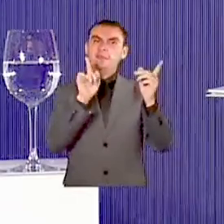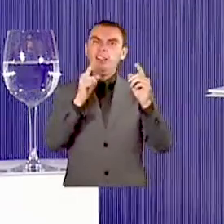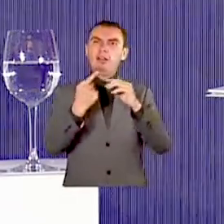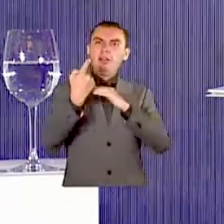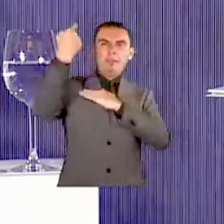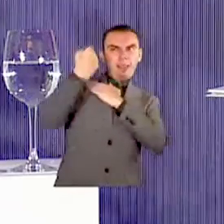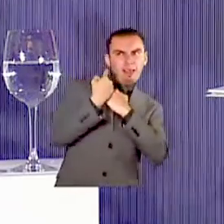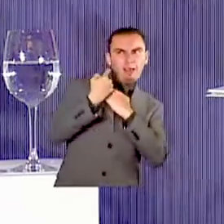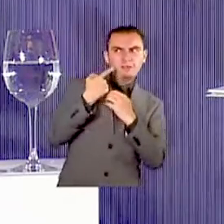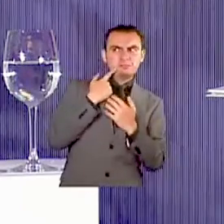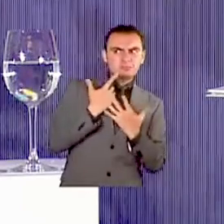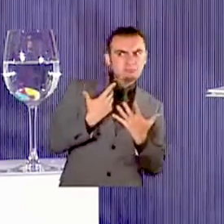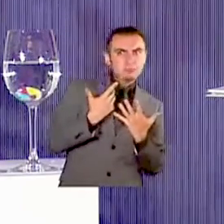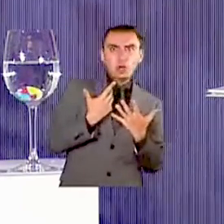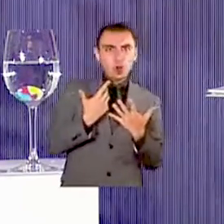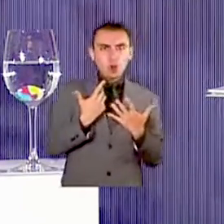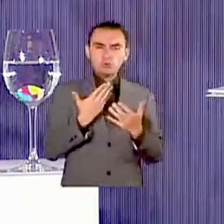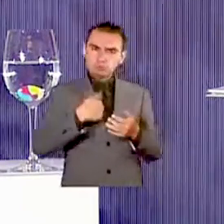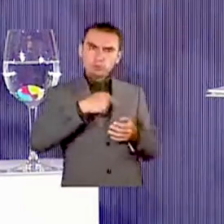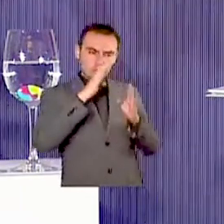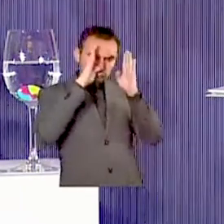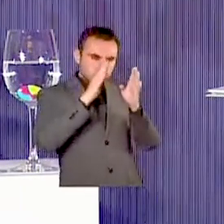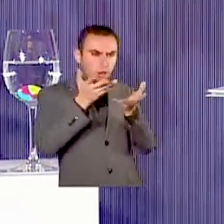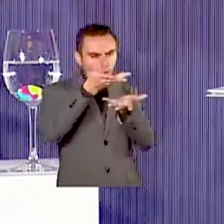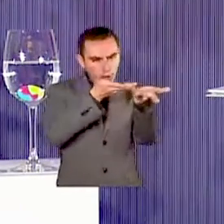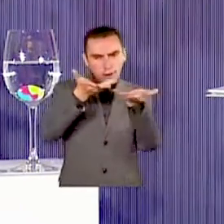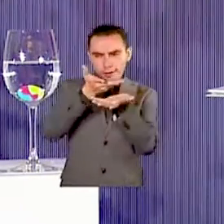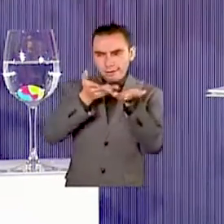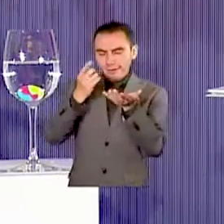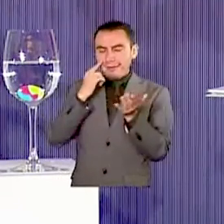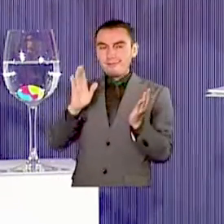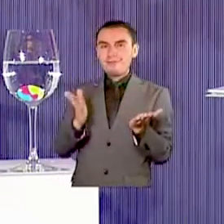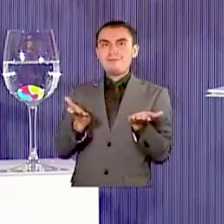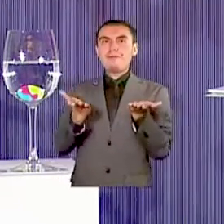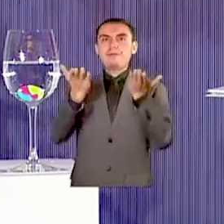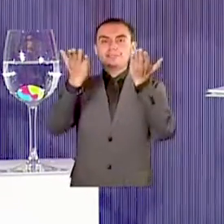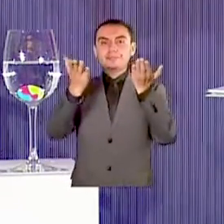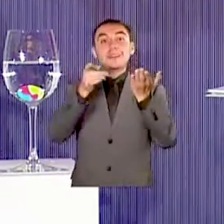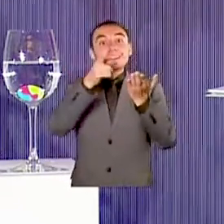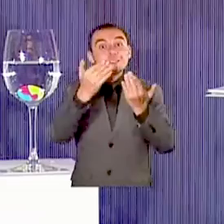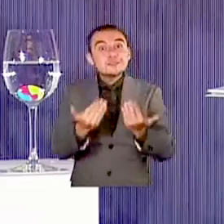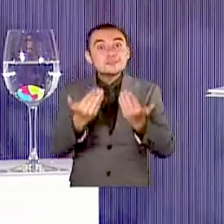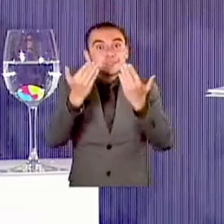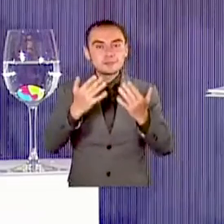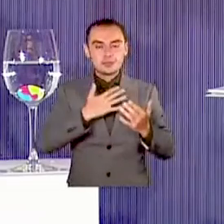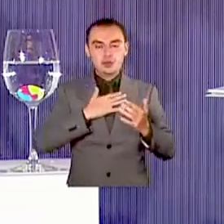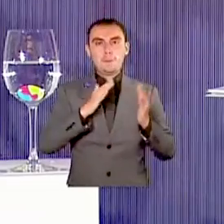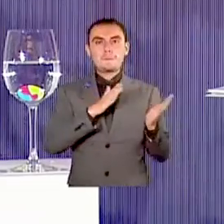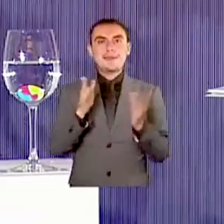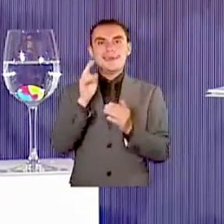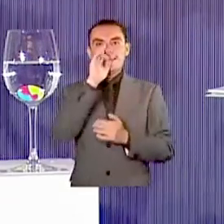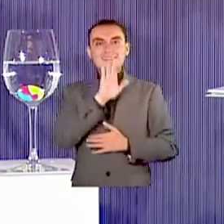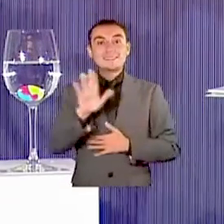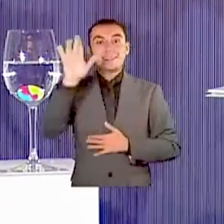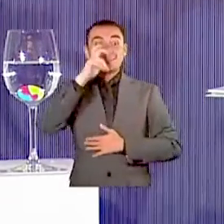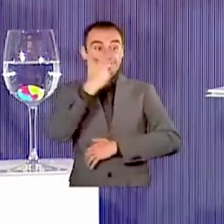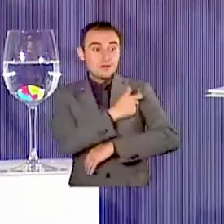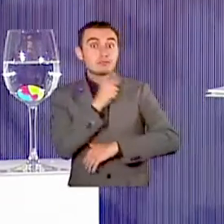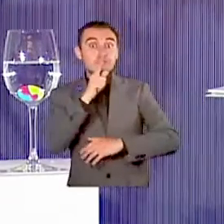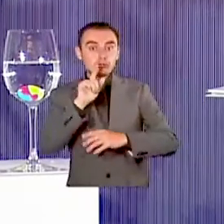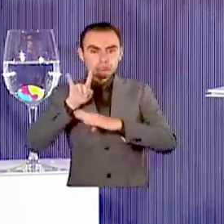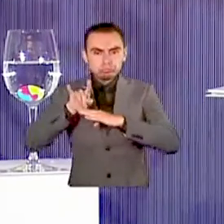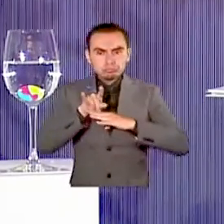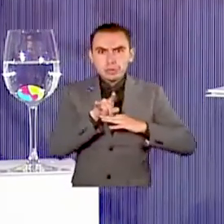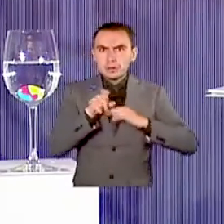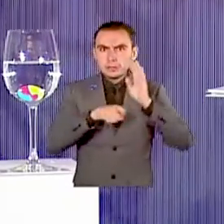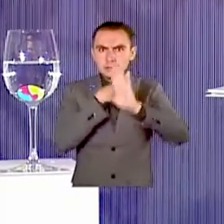impositiva, sino de trabajo comunitario, escuchándolos a todos, es lo que nos ha dado los resultados de un plan de vacunación que estuvimos encima todo el